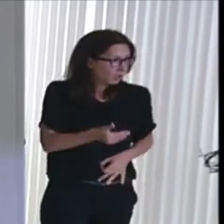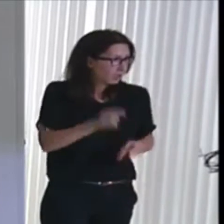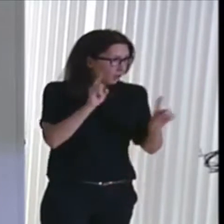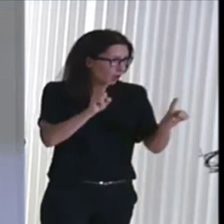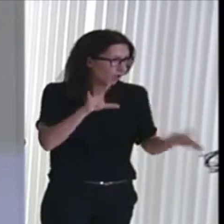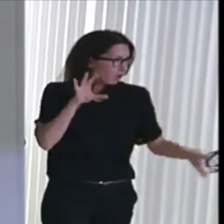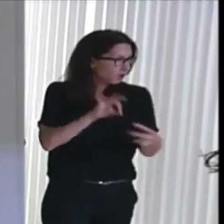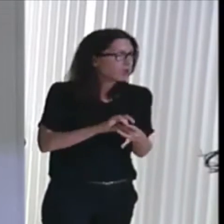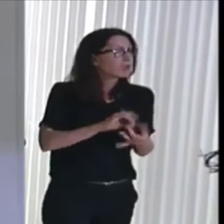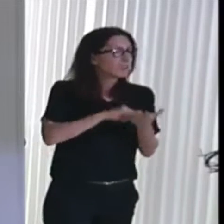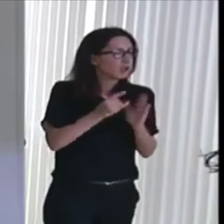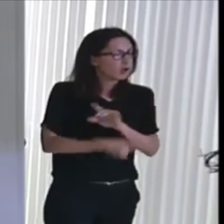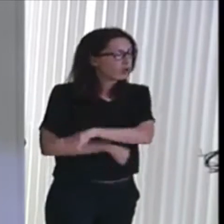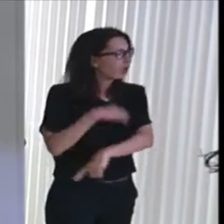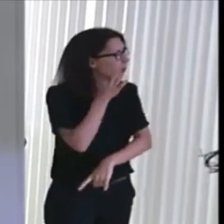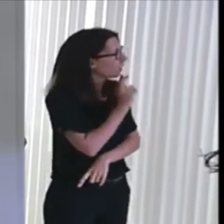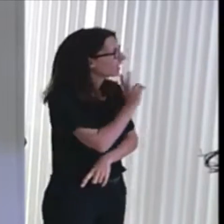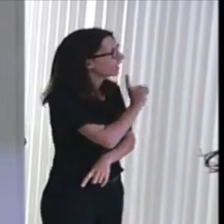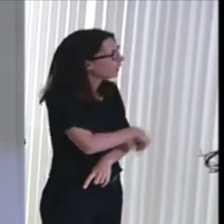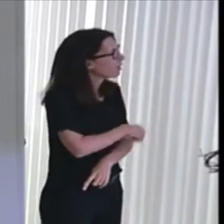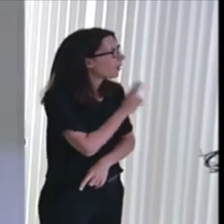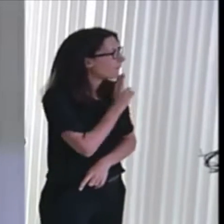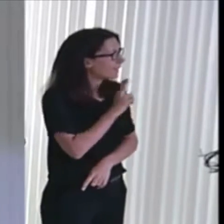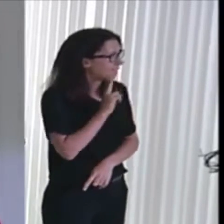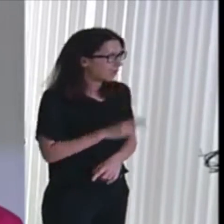mujeres, ¿vale? Y